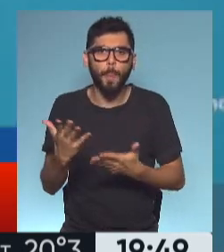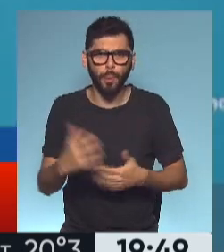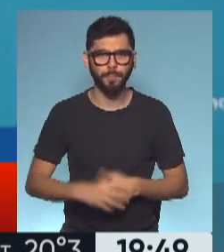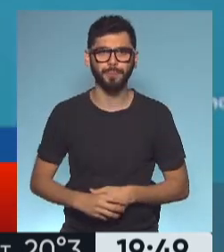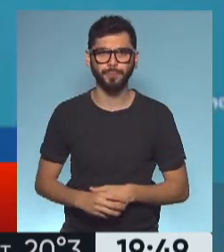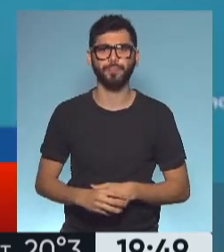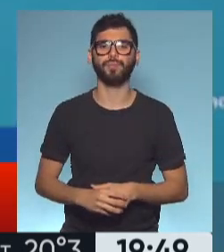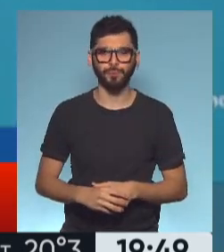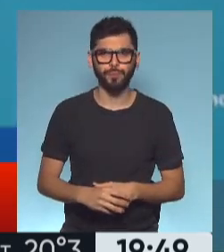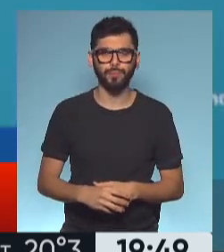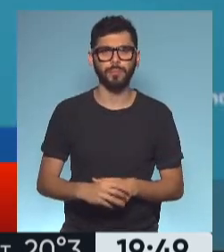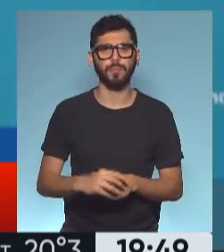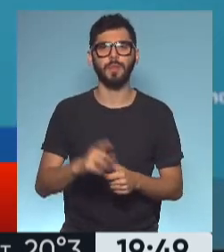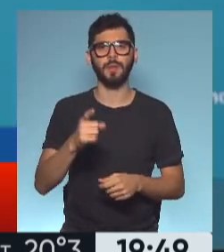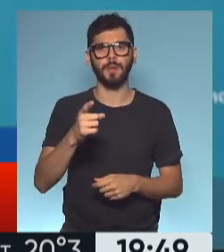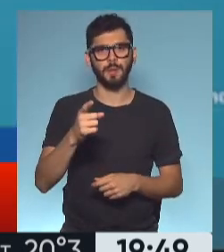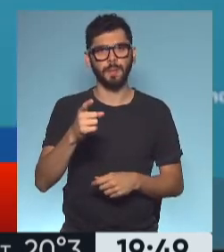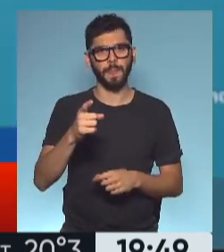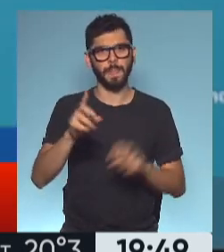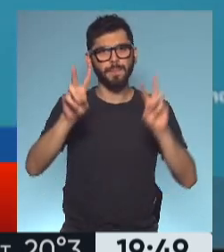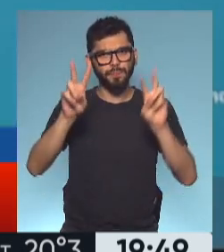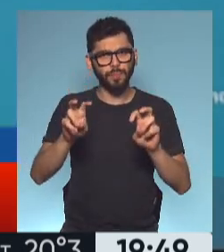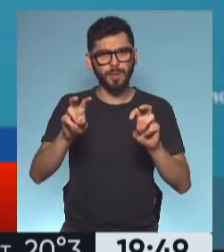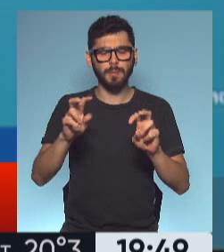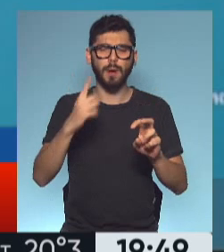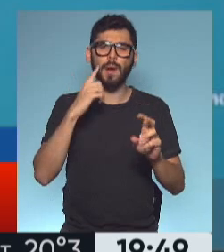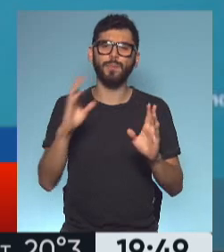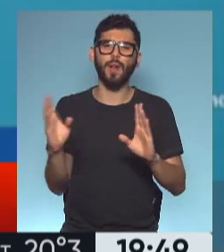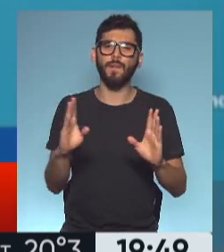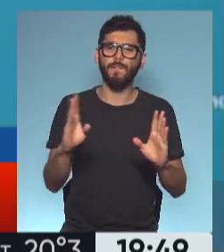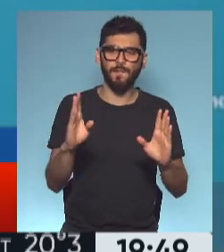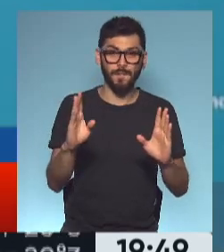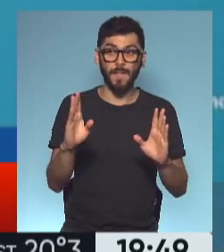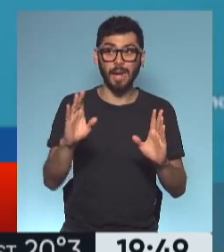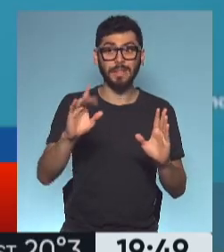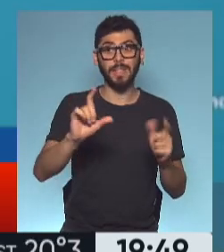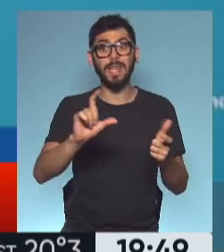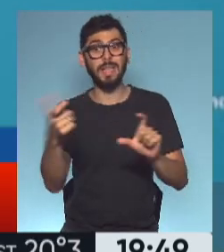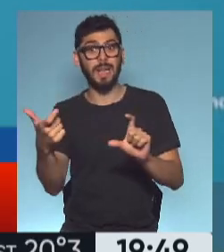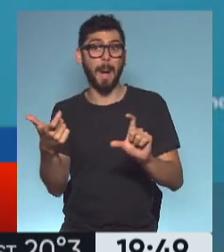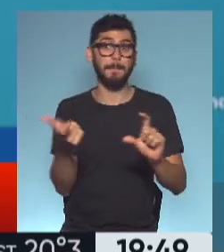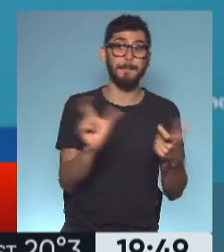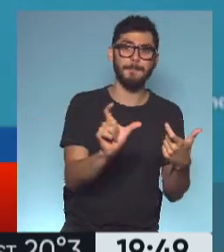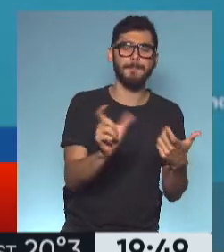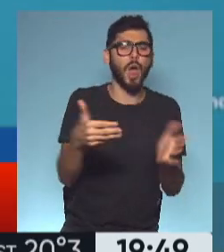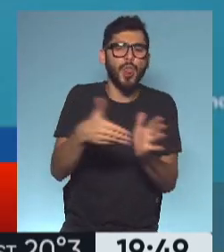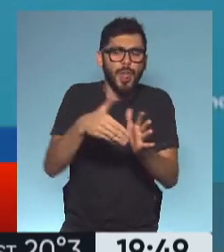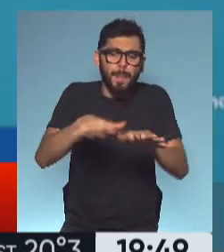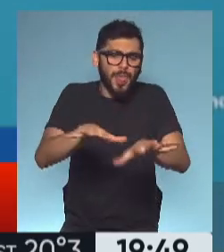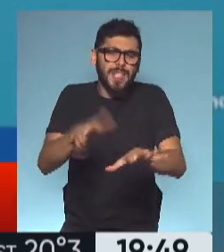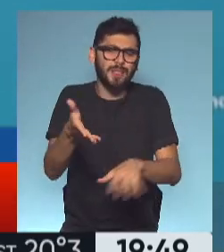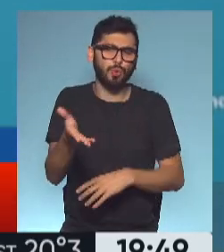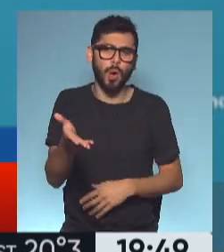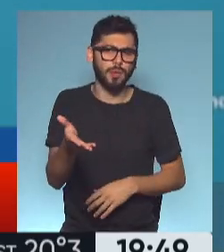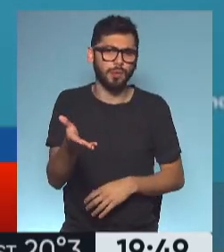Sí. En cuanto a pasar una fase distinta, y dependerá mucho de la situación epidemiológica.